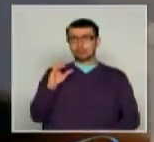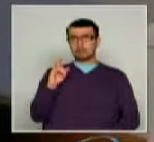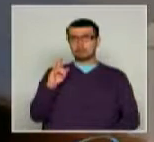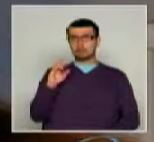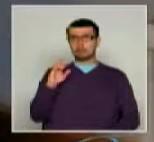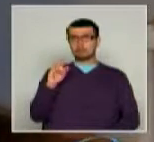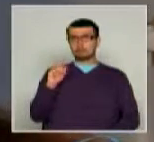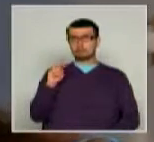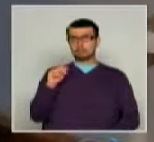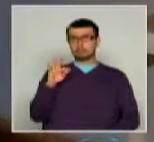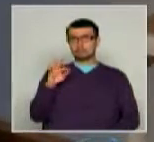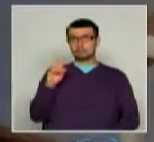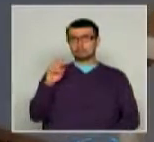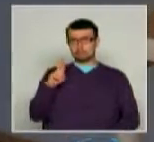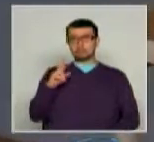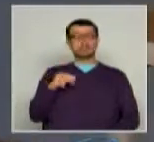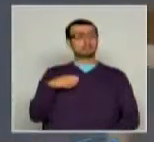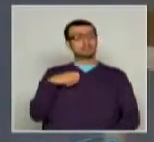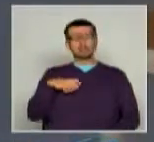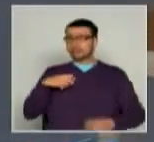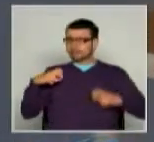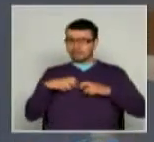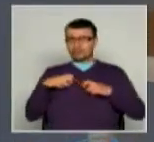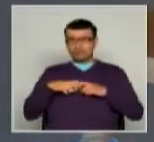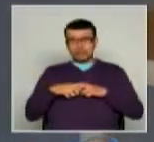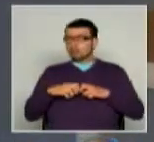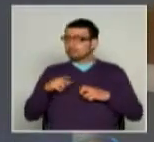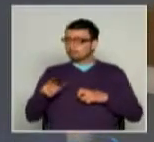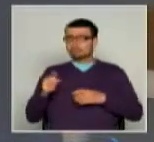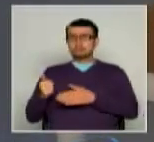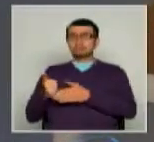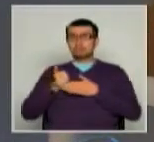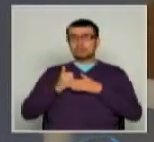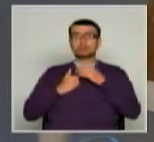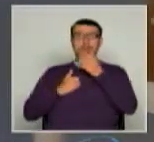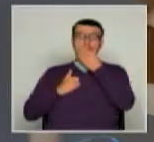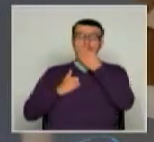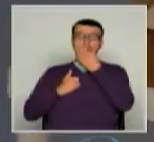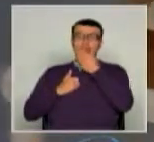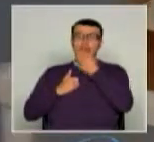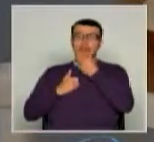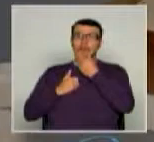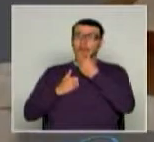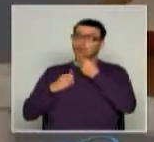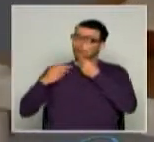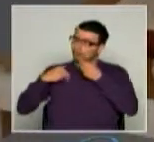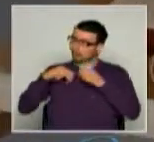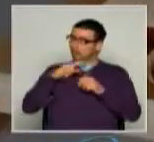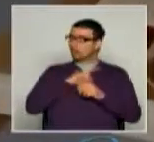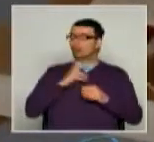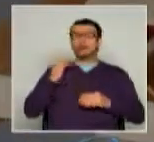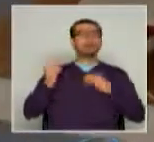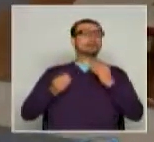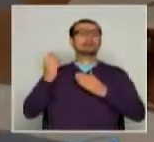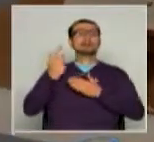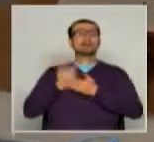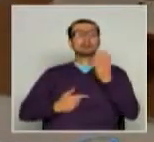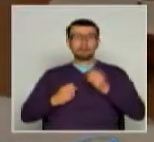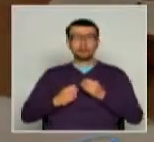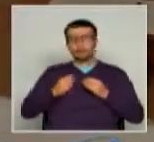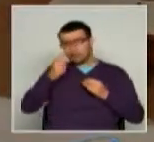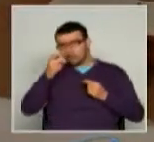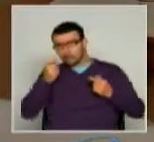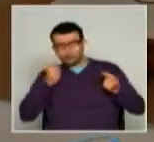energía alterna. ¿Qué vamos a hacer ahora entonces con este equipo? Lo que vamos a procurar es ubicar los puntos